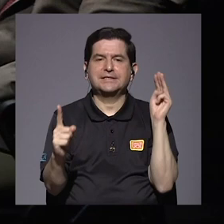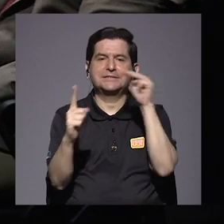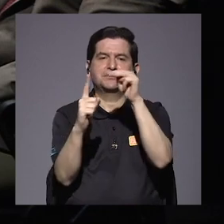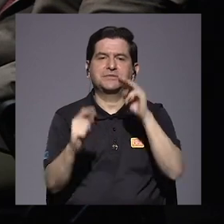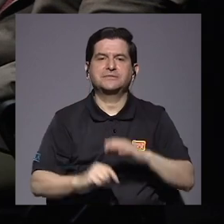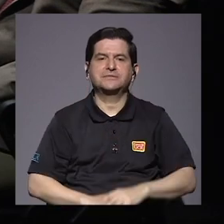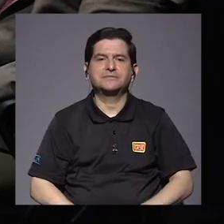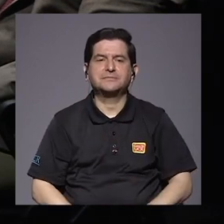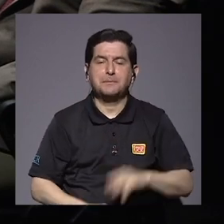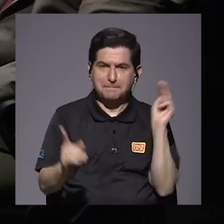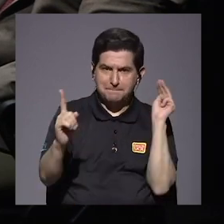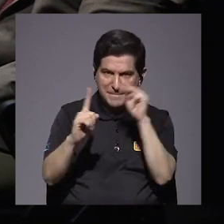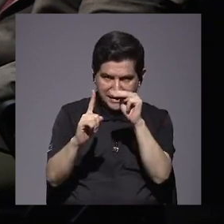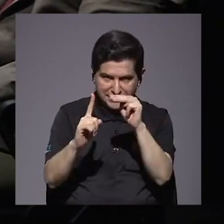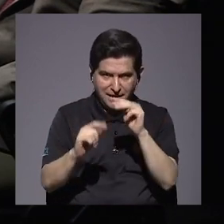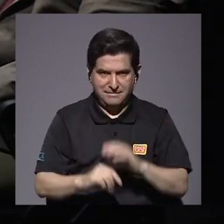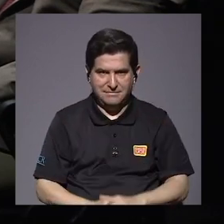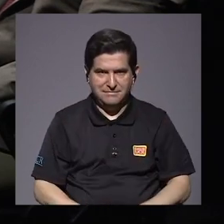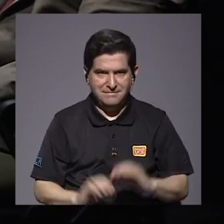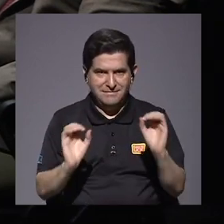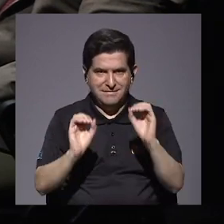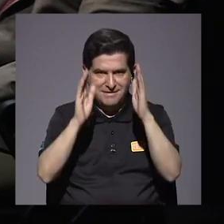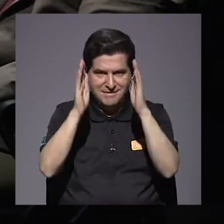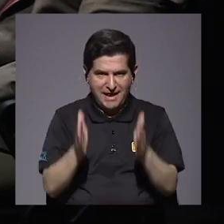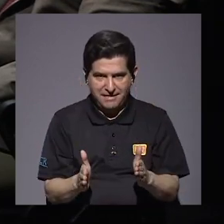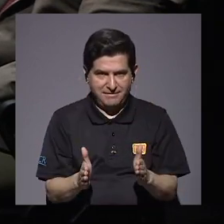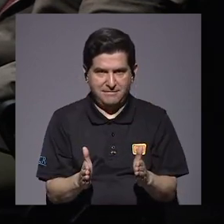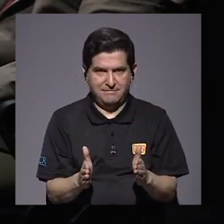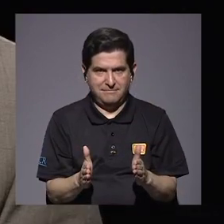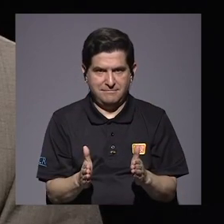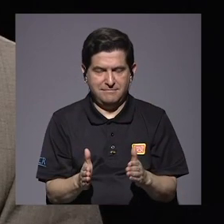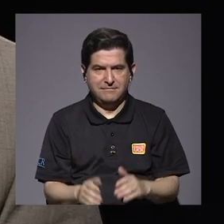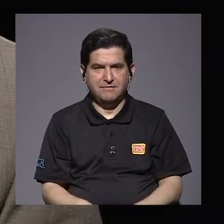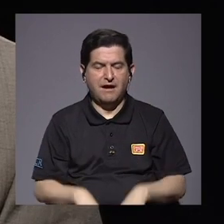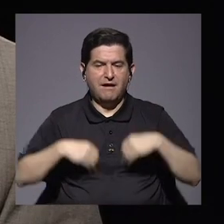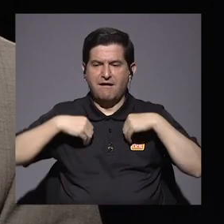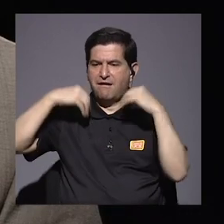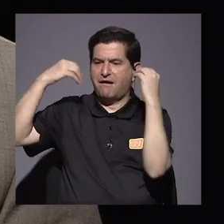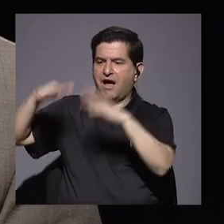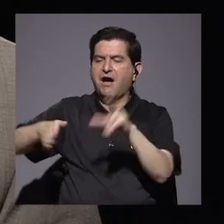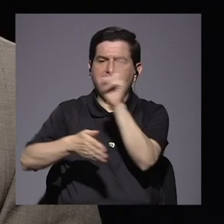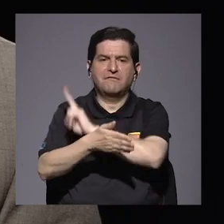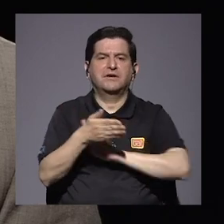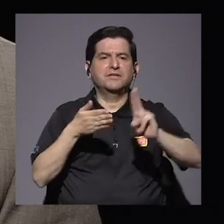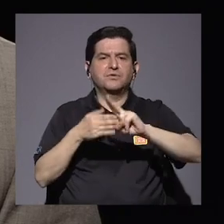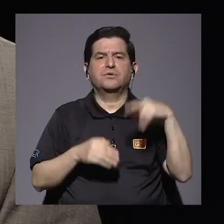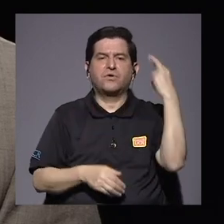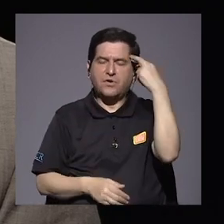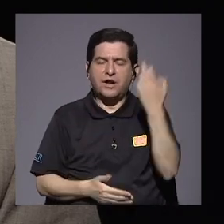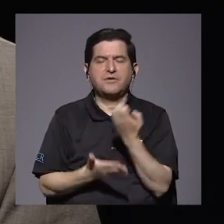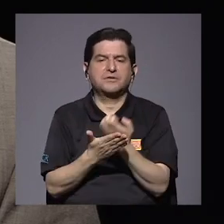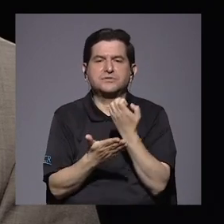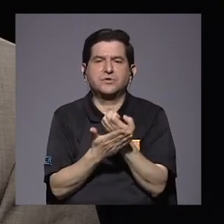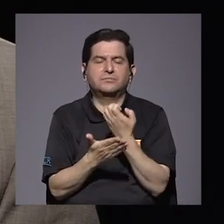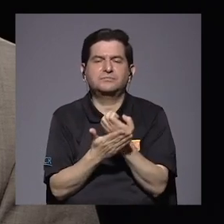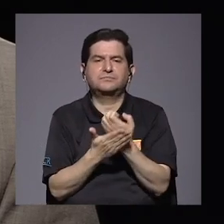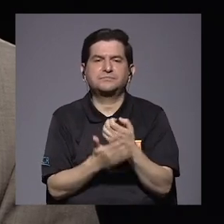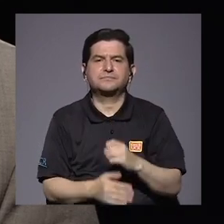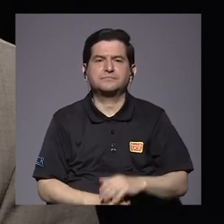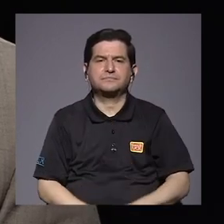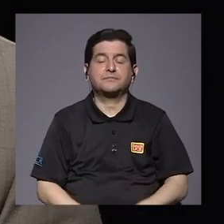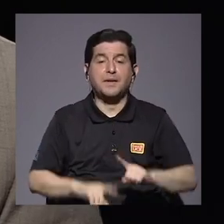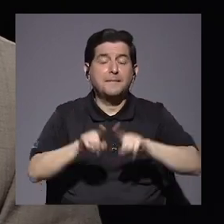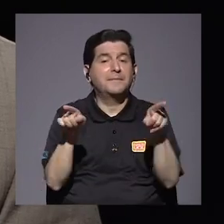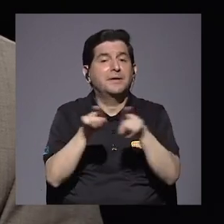es la meta. La meta es que ninguna persona tenga que abandonar las aulas universitarias por su condición